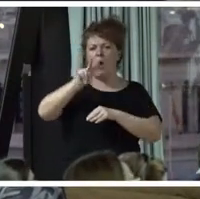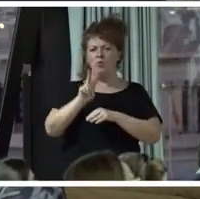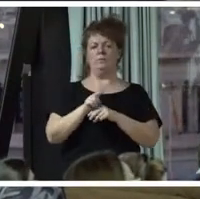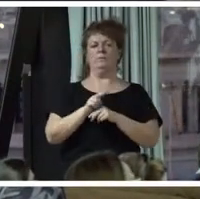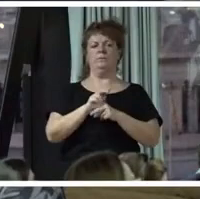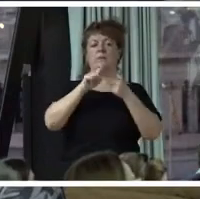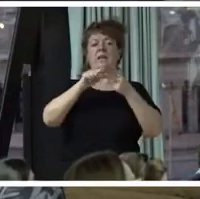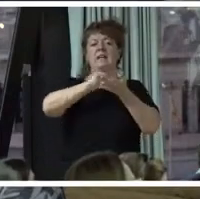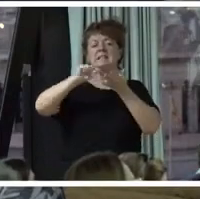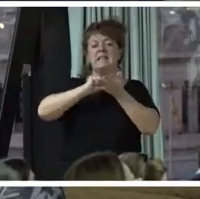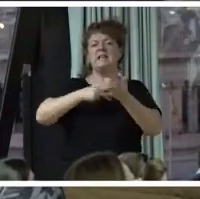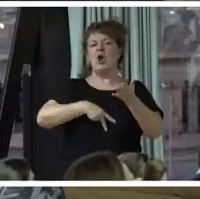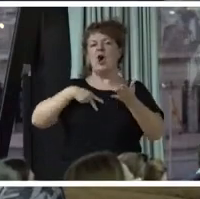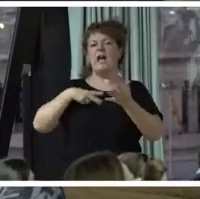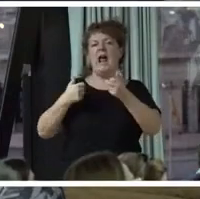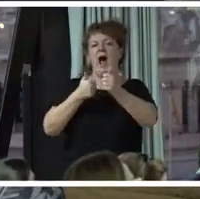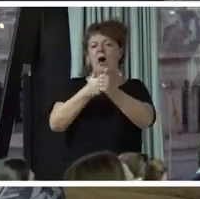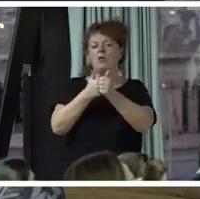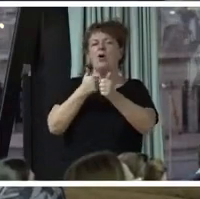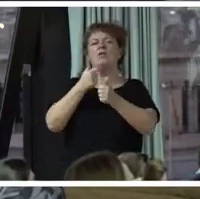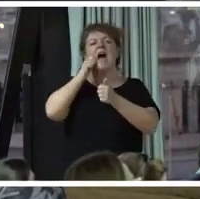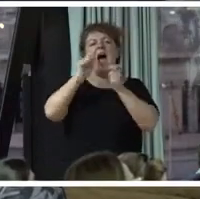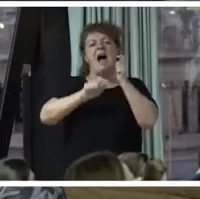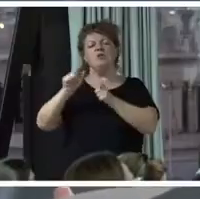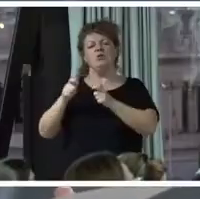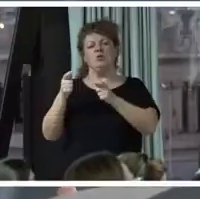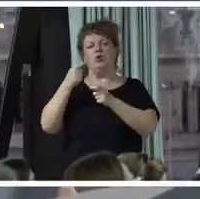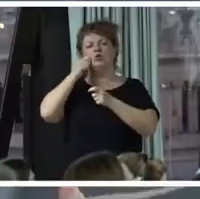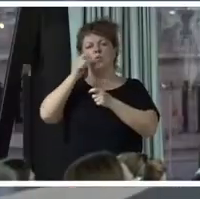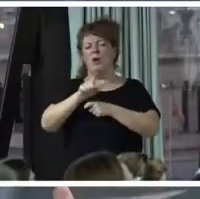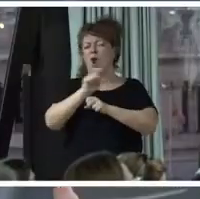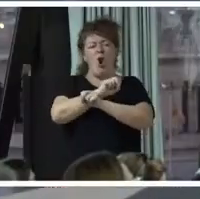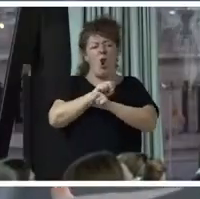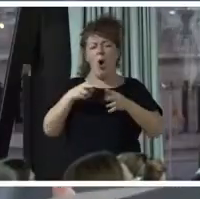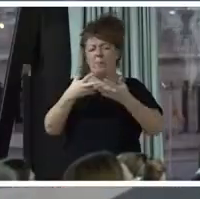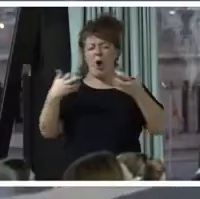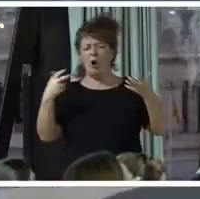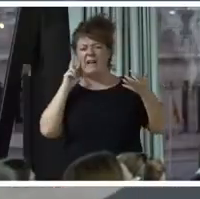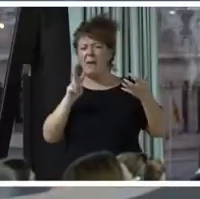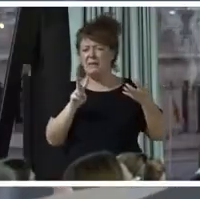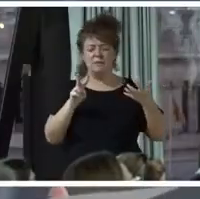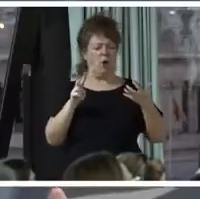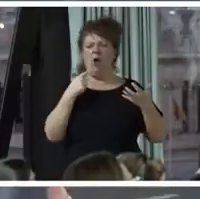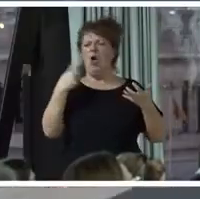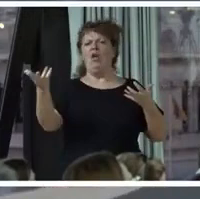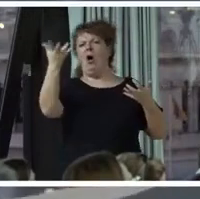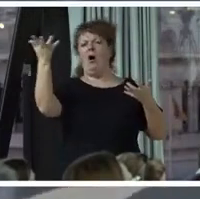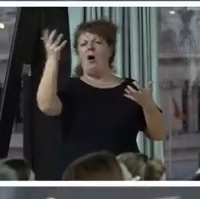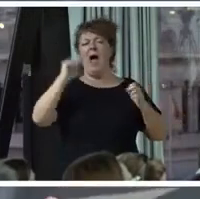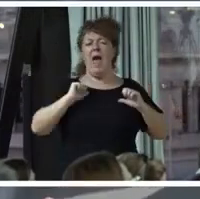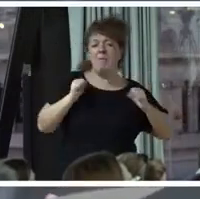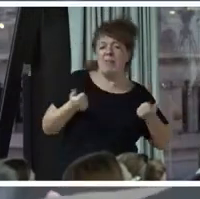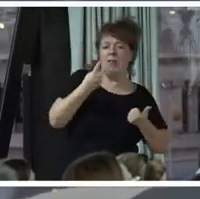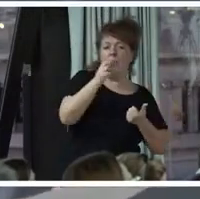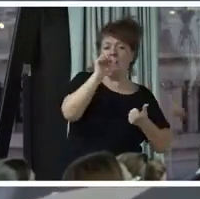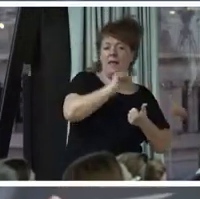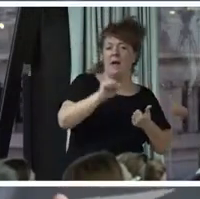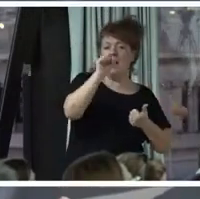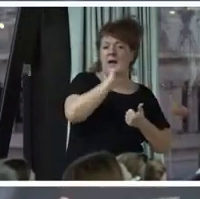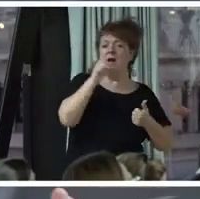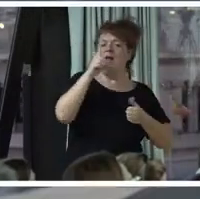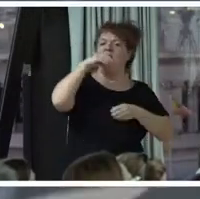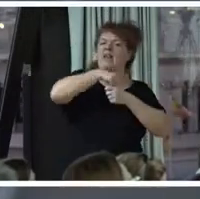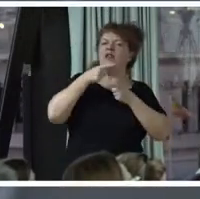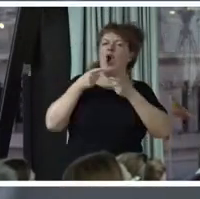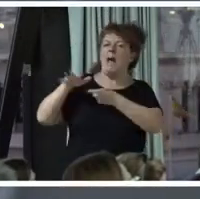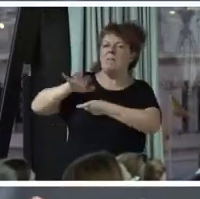secretario general adjunto de asuntos humanitarios de la ONU sobre gaza lo peor que he visto y no lo digo a la ligera comencé con 20 años con los gemer